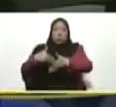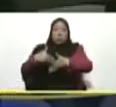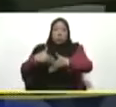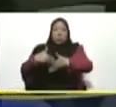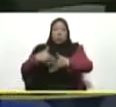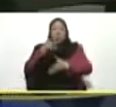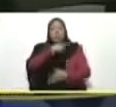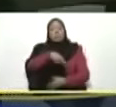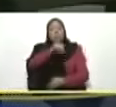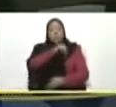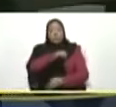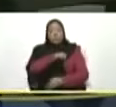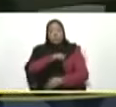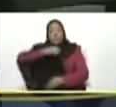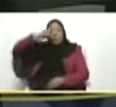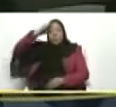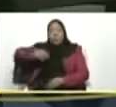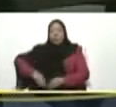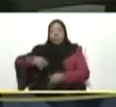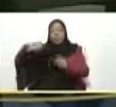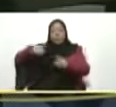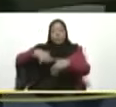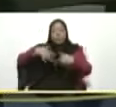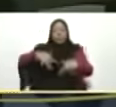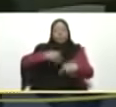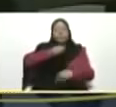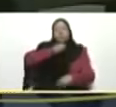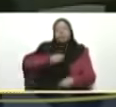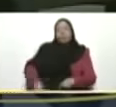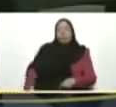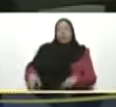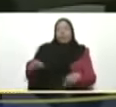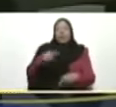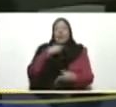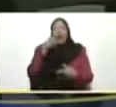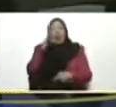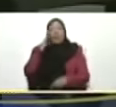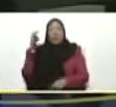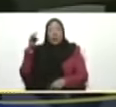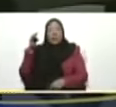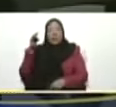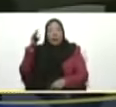las tropas que derrotaron a Napoleón.